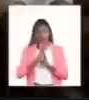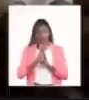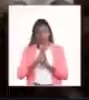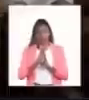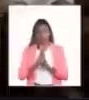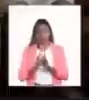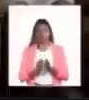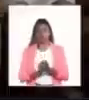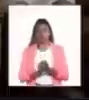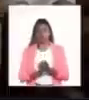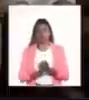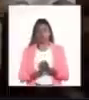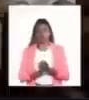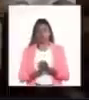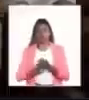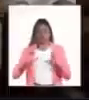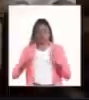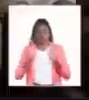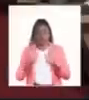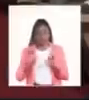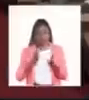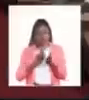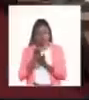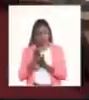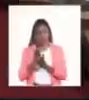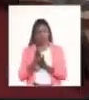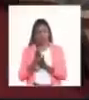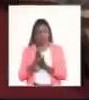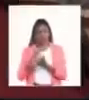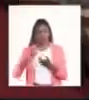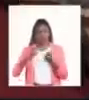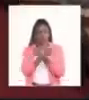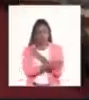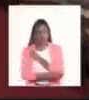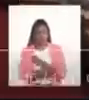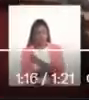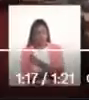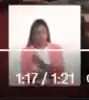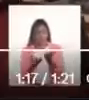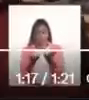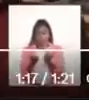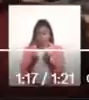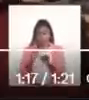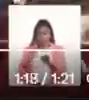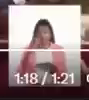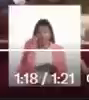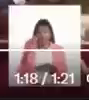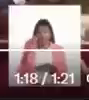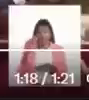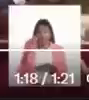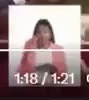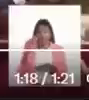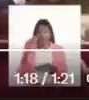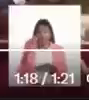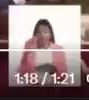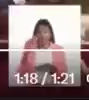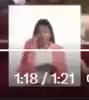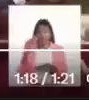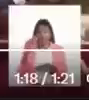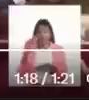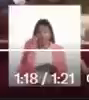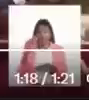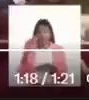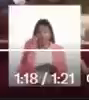descrédito y los intentos por mantenerla en la espuria lista de países que patrocinan el terrorismo. Pues por supuesto es